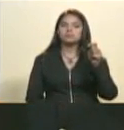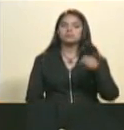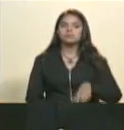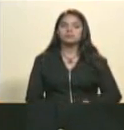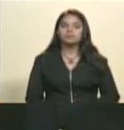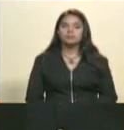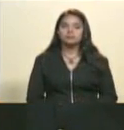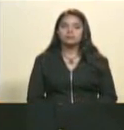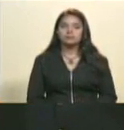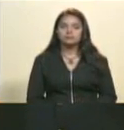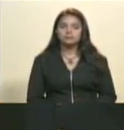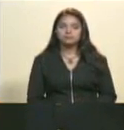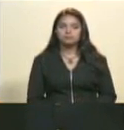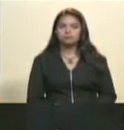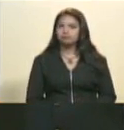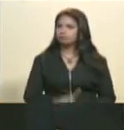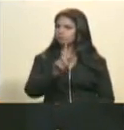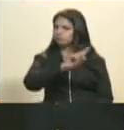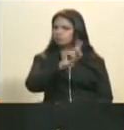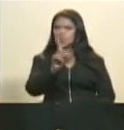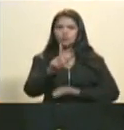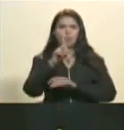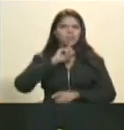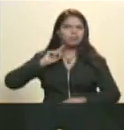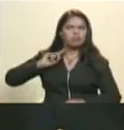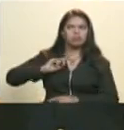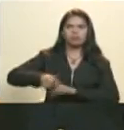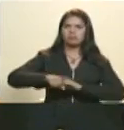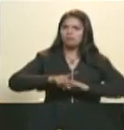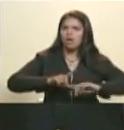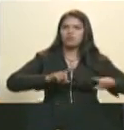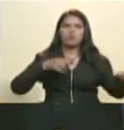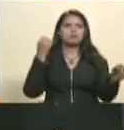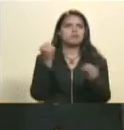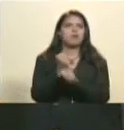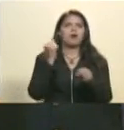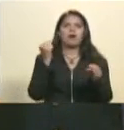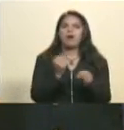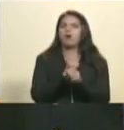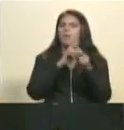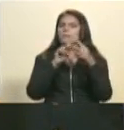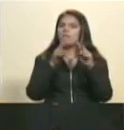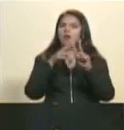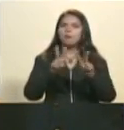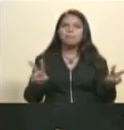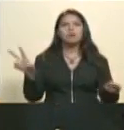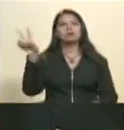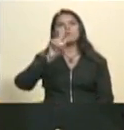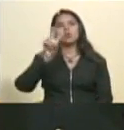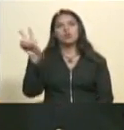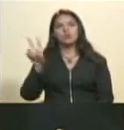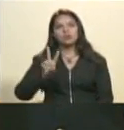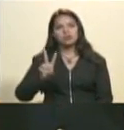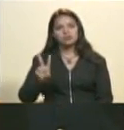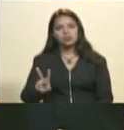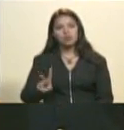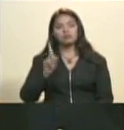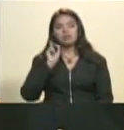Venezuela. No es un dictador quien ha trabajado por la paz de los venezolanos y